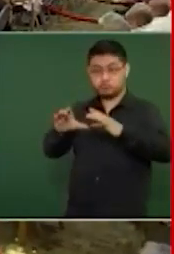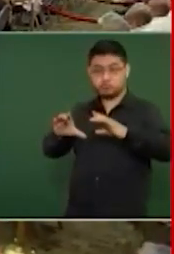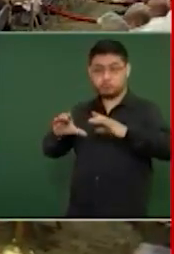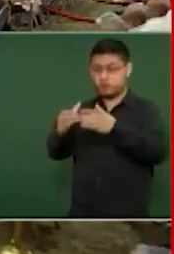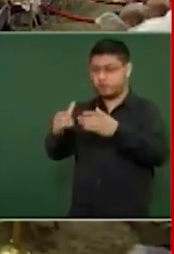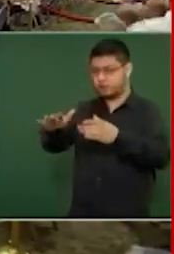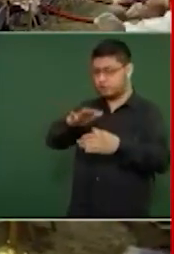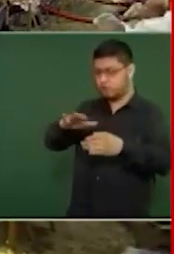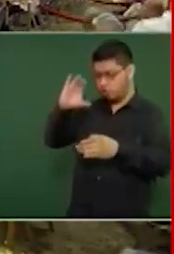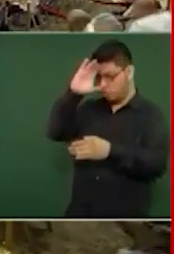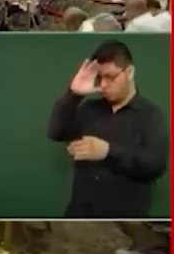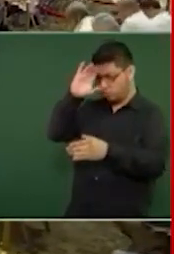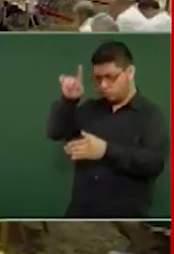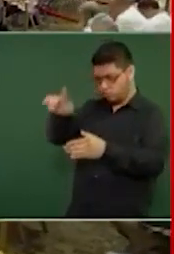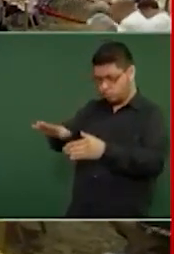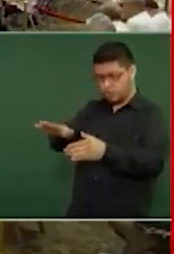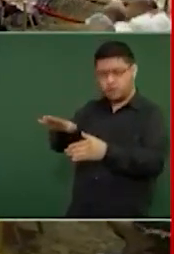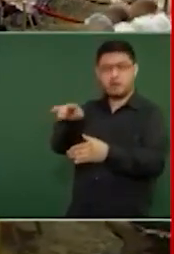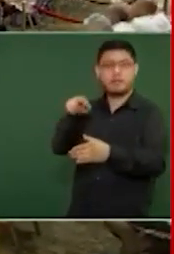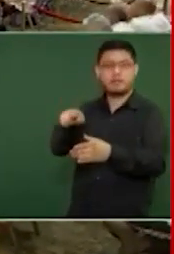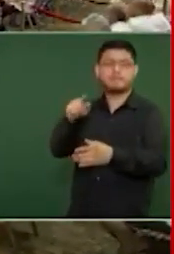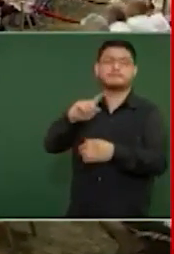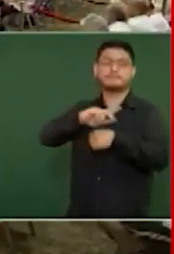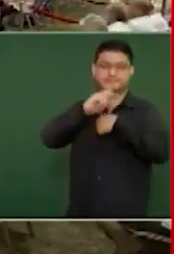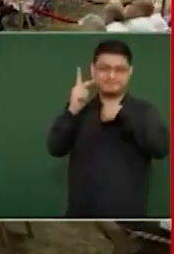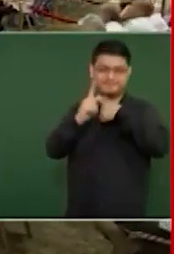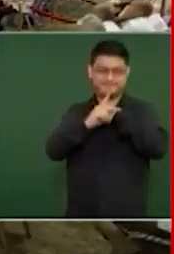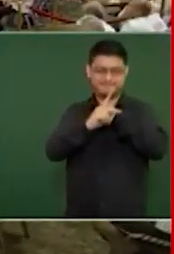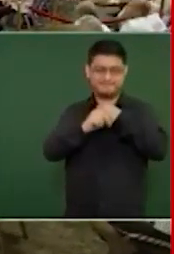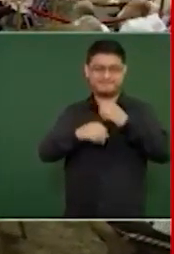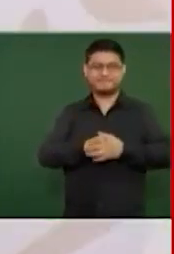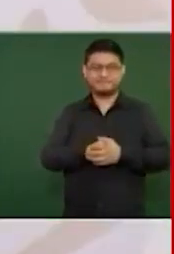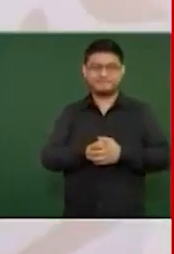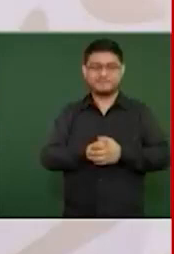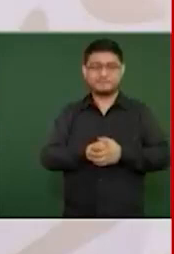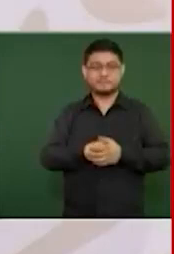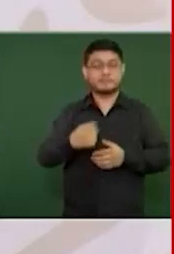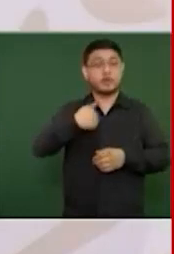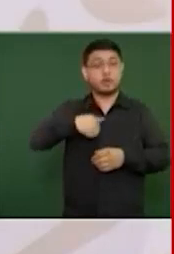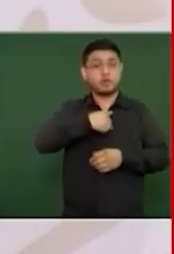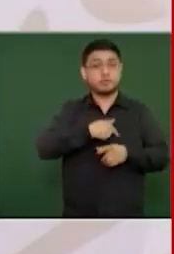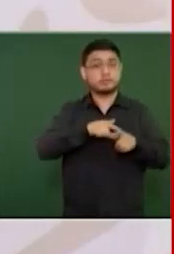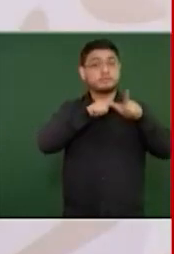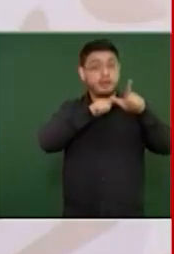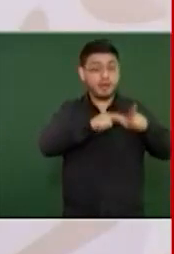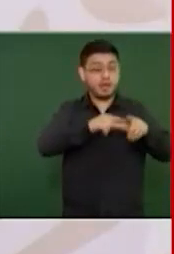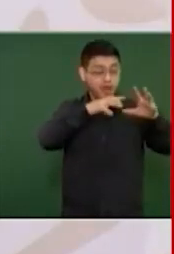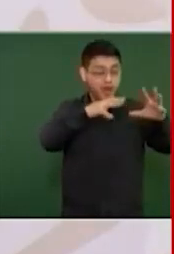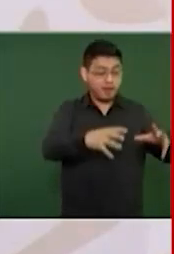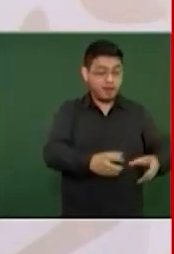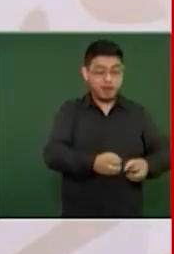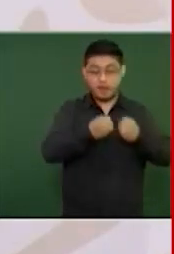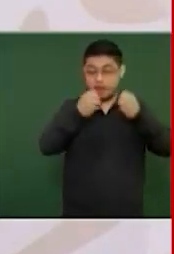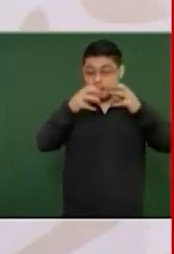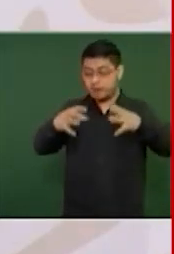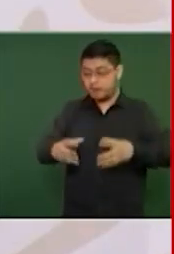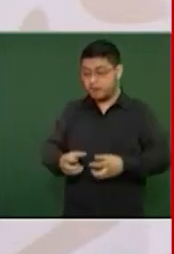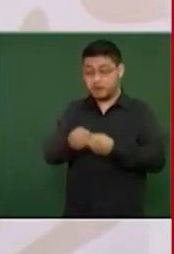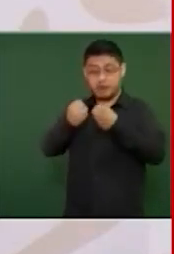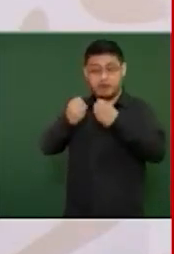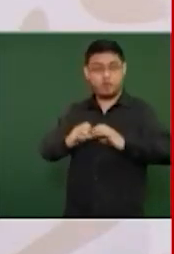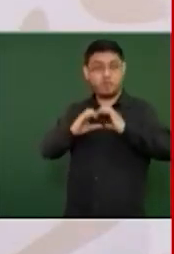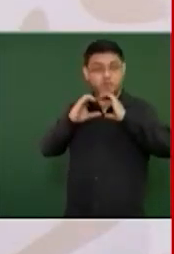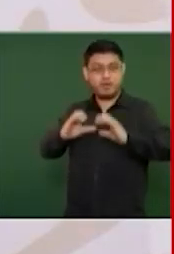fecha. Entonces, sí es positivo que también en esta administración baje, pero no podríamos decir que es un resultado de esta administración. Es